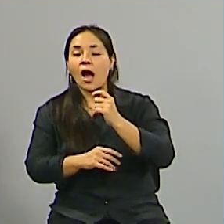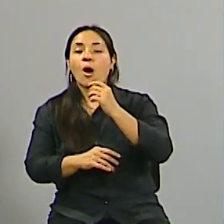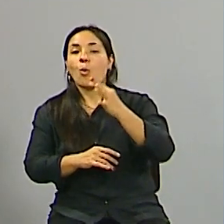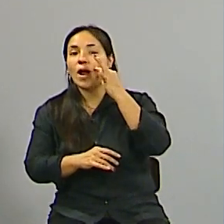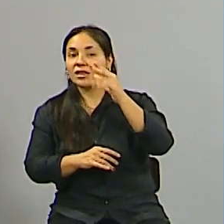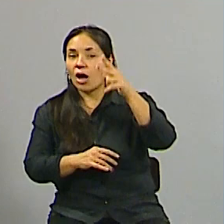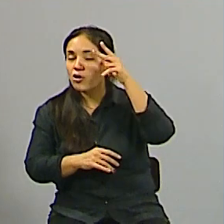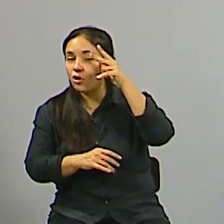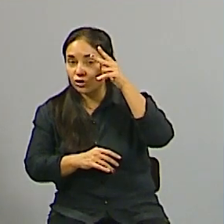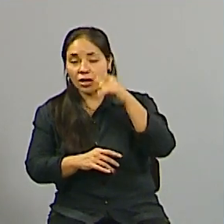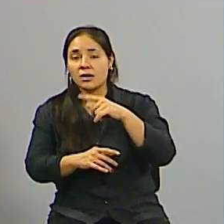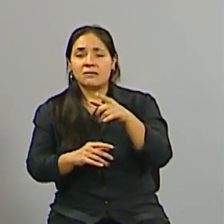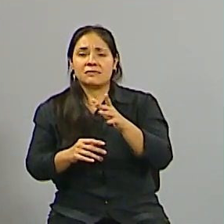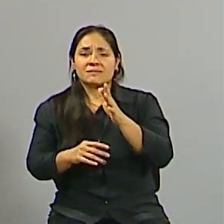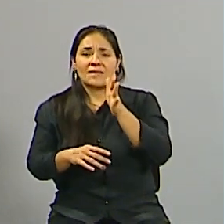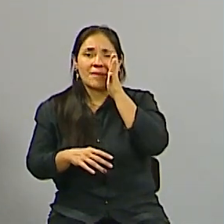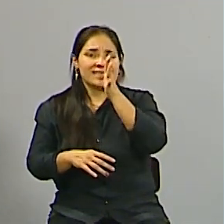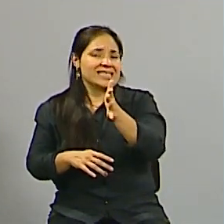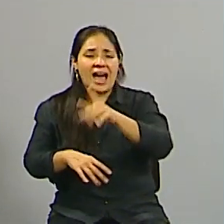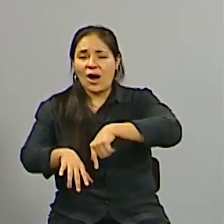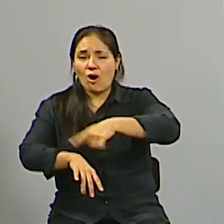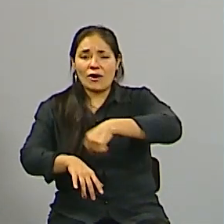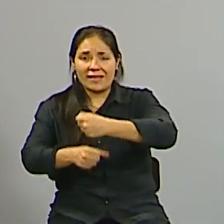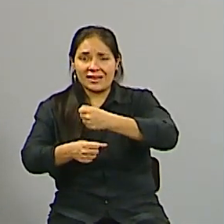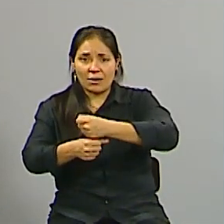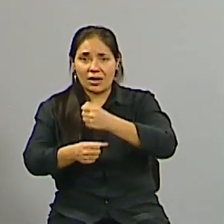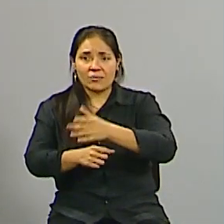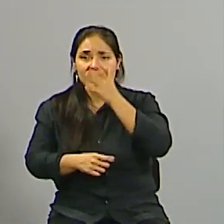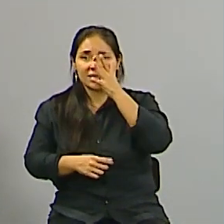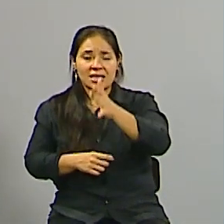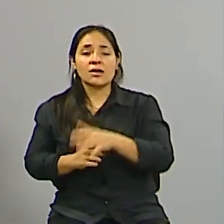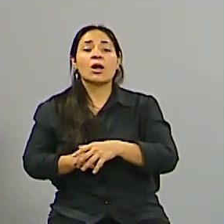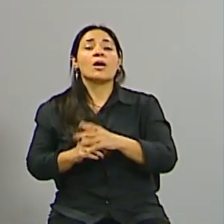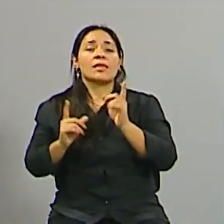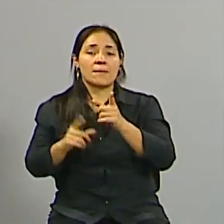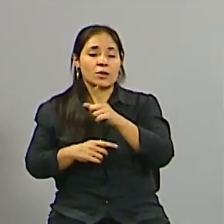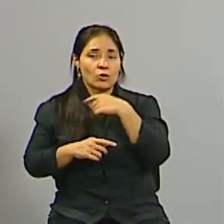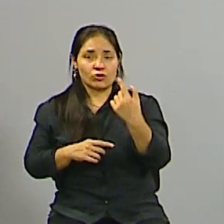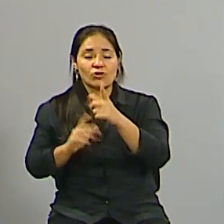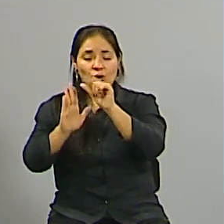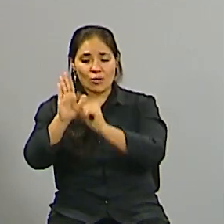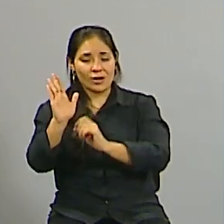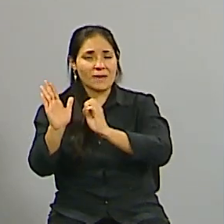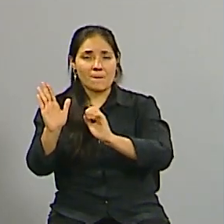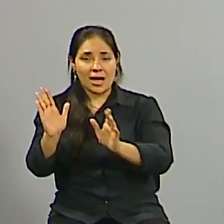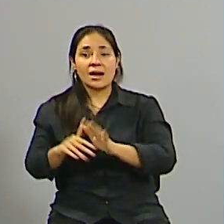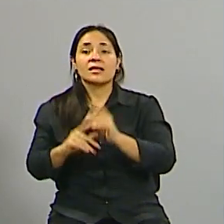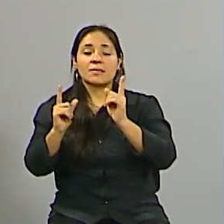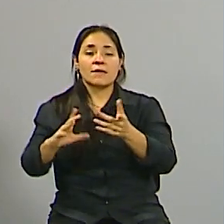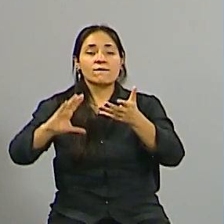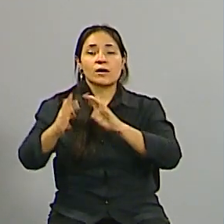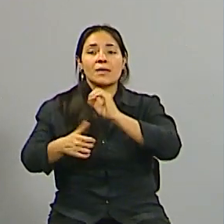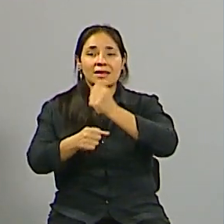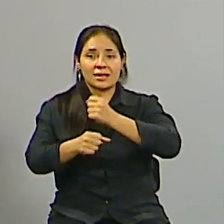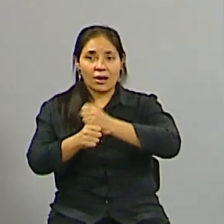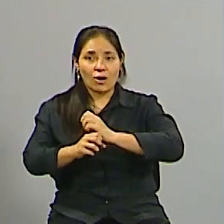muy altas de trabajo. Si vos mirás jornada de trabajo, los índices nuestros son malos. Si vos mirás condiciones de trabajo,